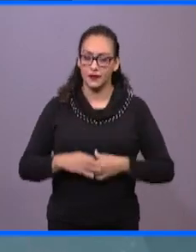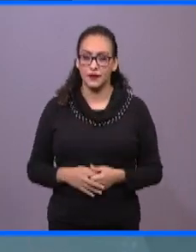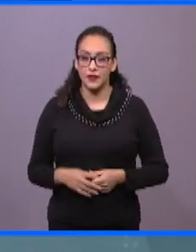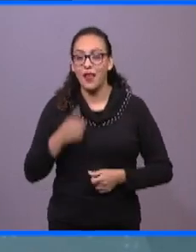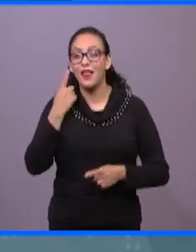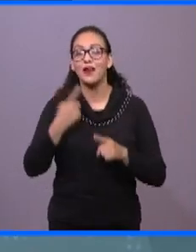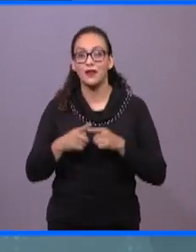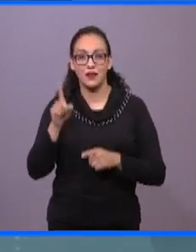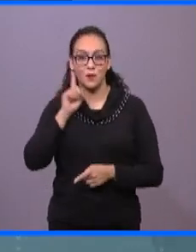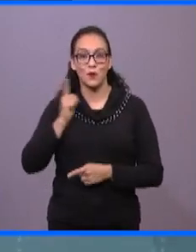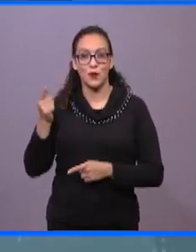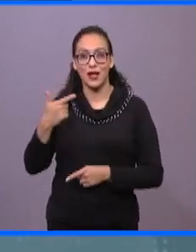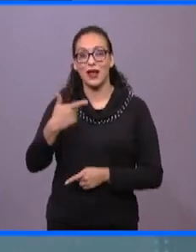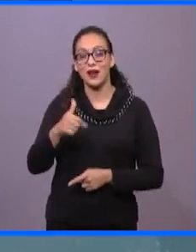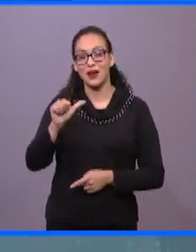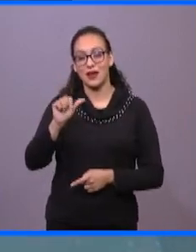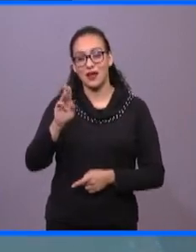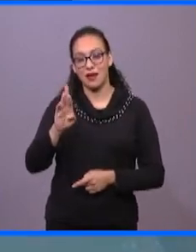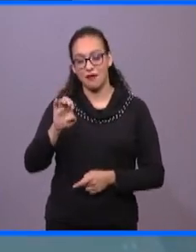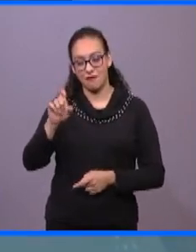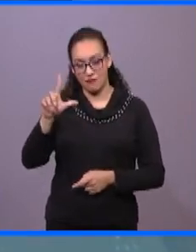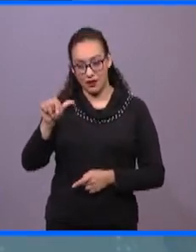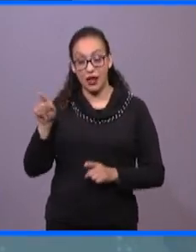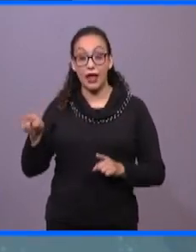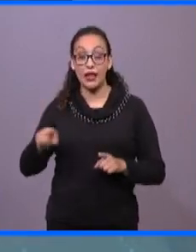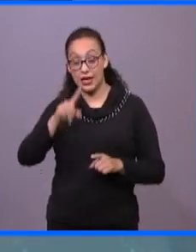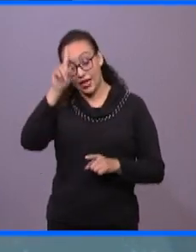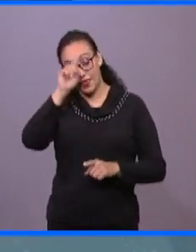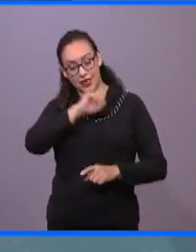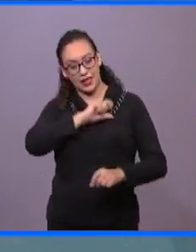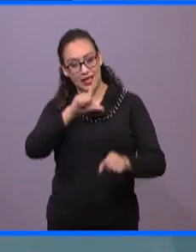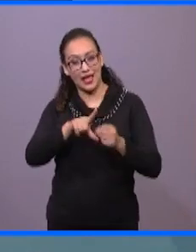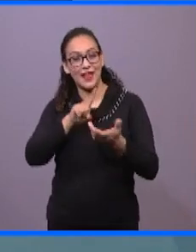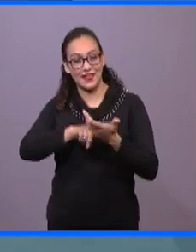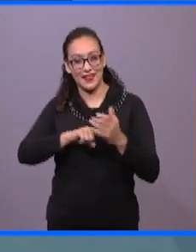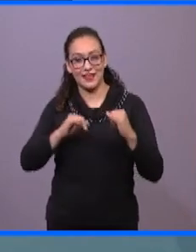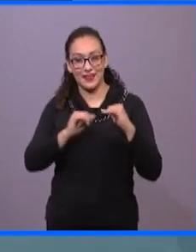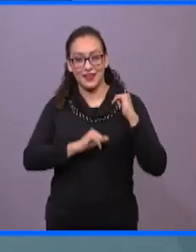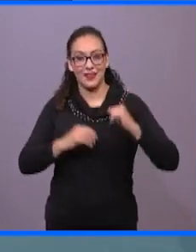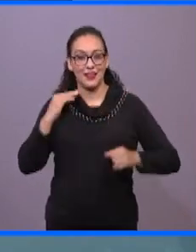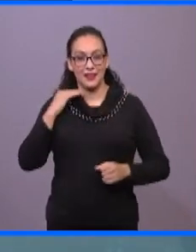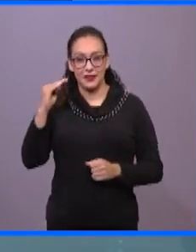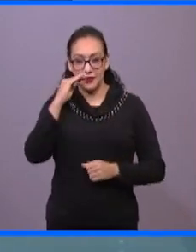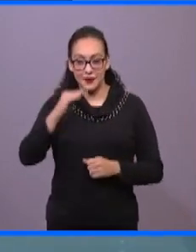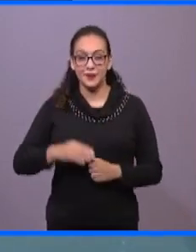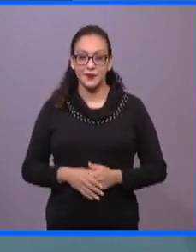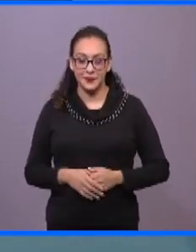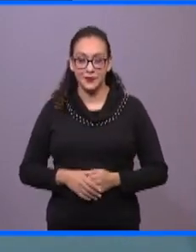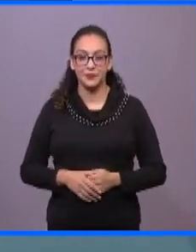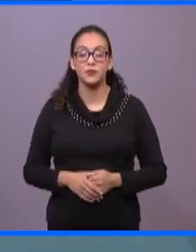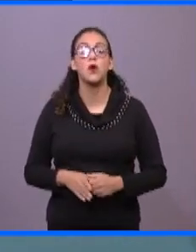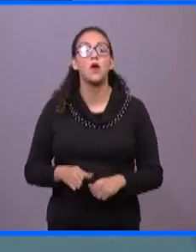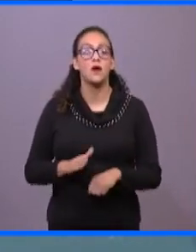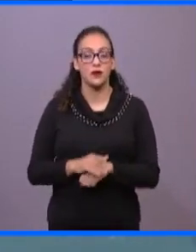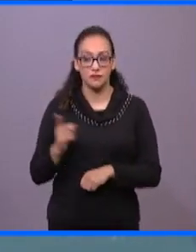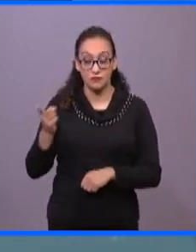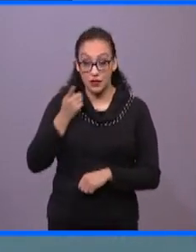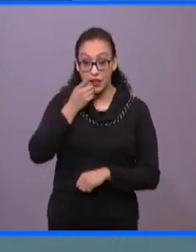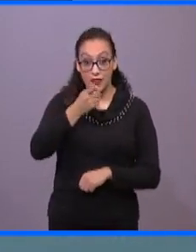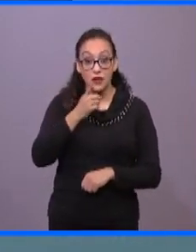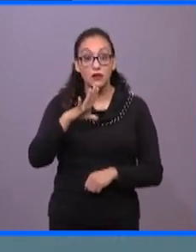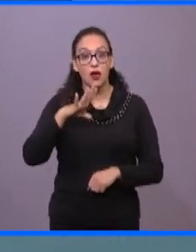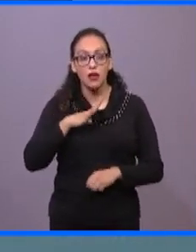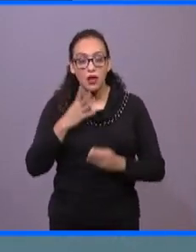aseguró Gabriela Ruiz García, directora de Asesoría Especializada del Instituto Federal de Defensoría Pública, ante la incertidumbre de